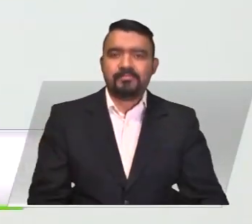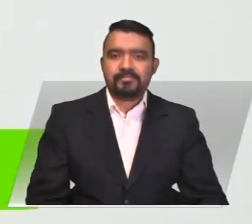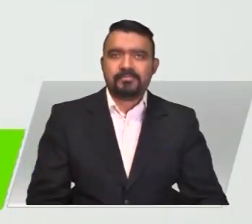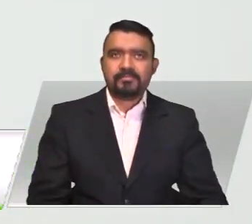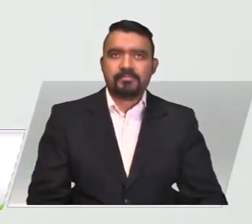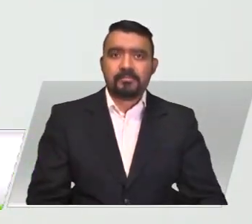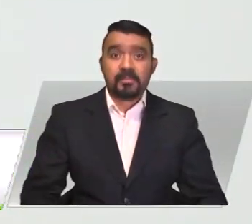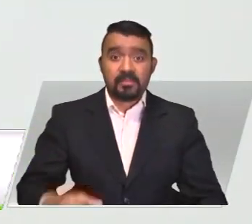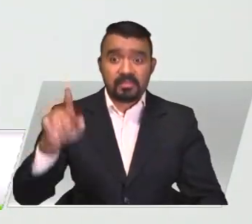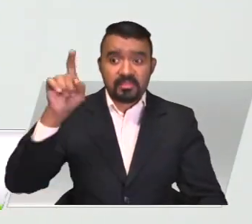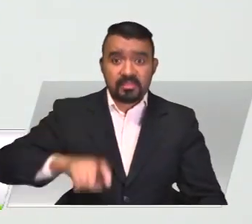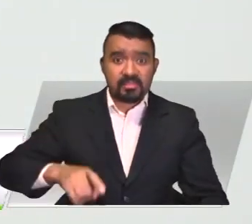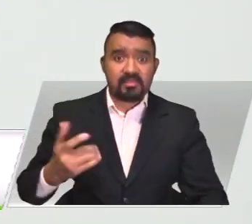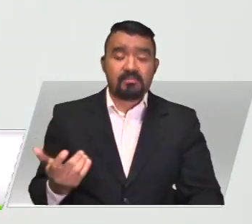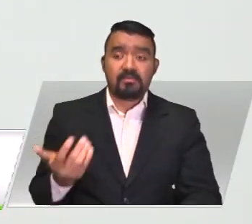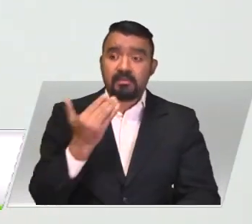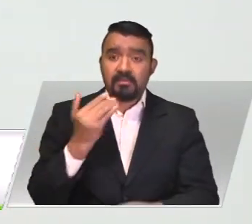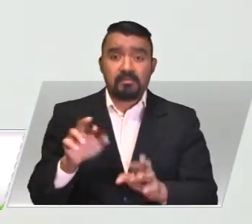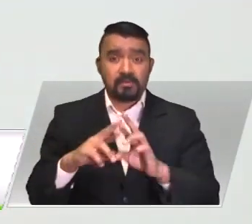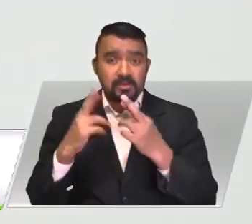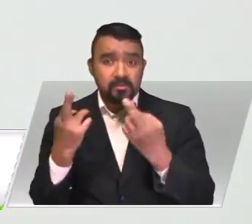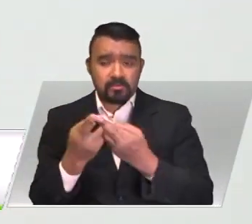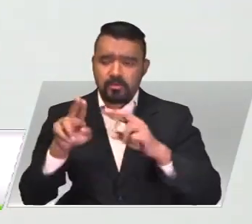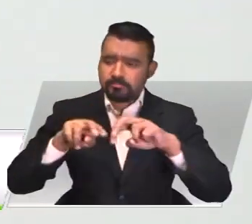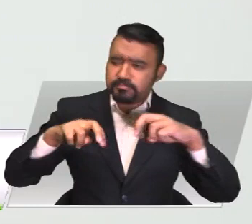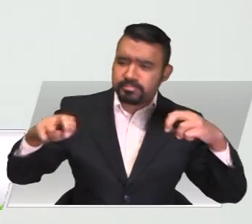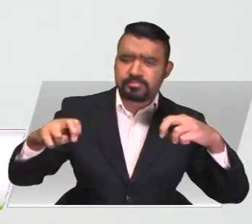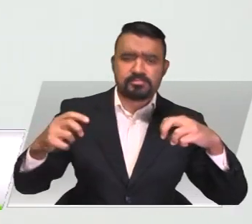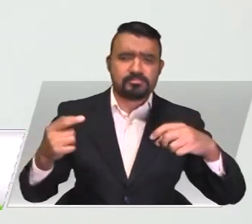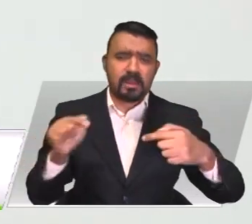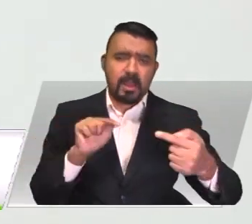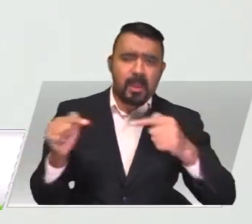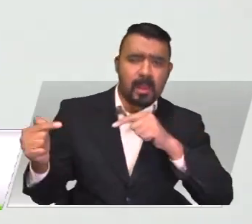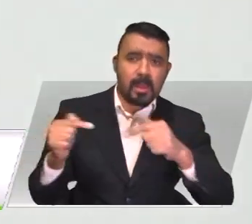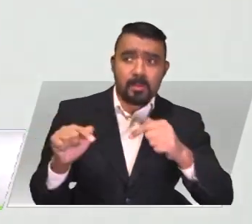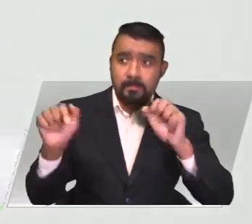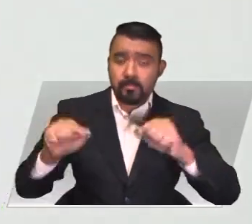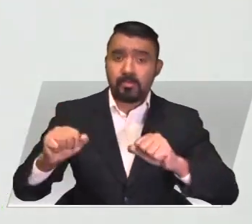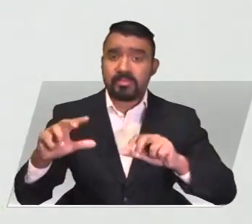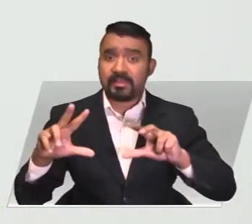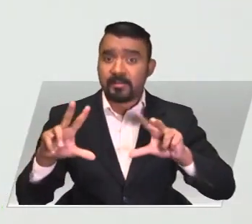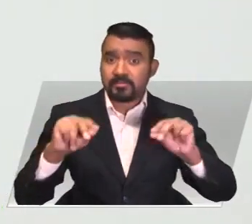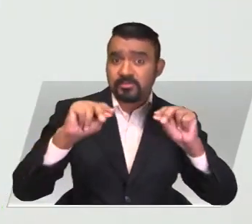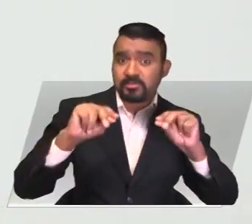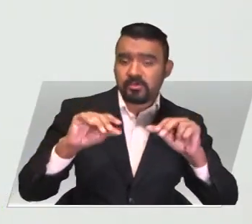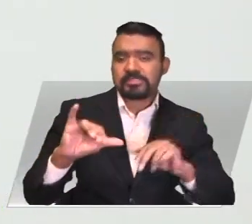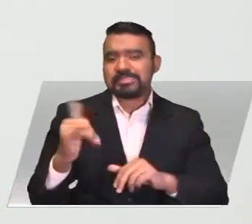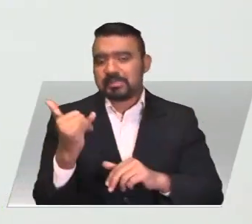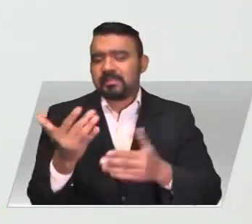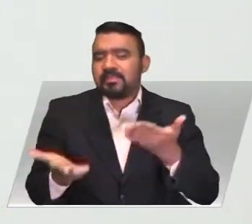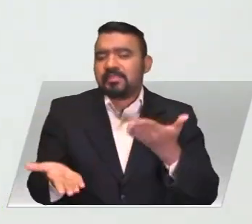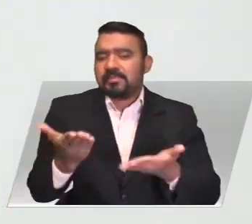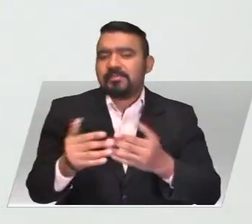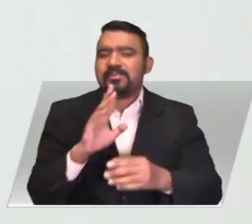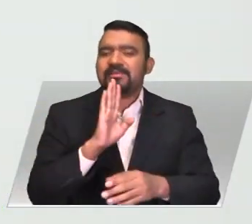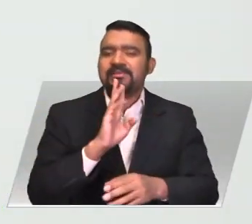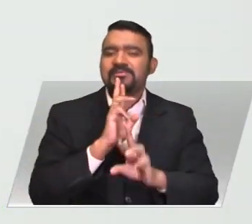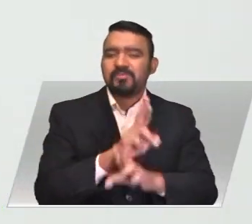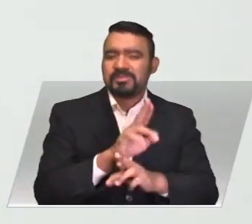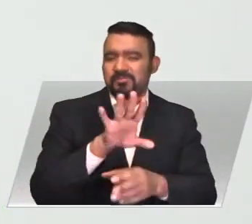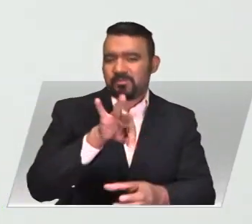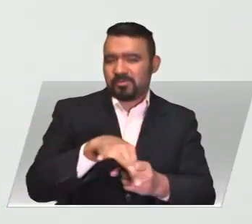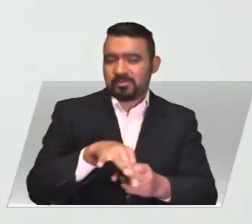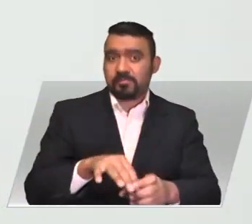den esas sesiones y se den esos debates. Y allí se determine si se aprueba o no la propuesta del gobernador, que desde mi punto de vista